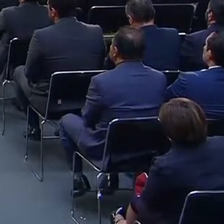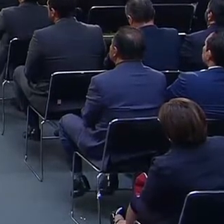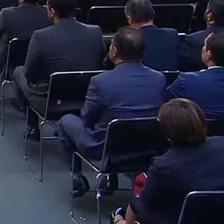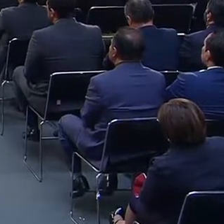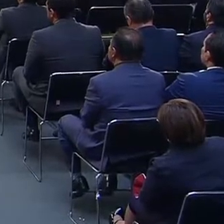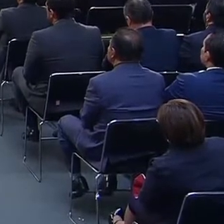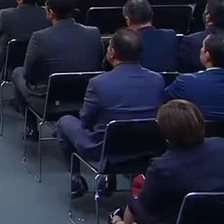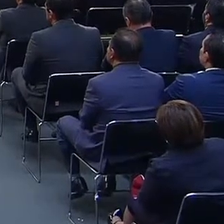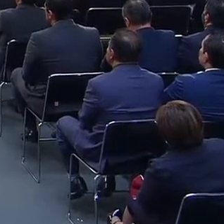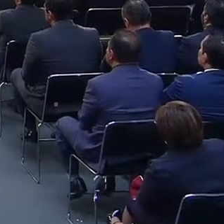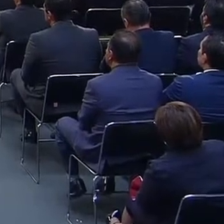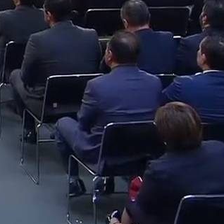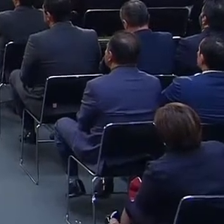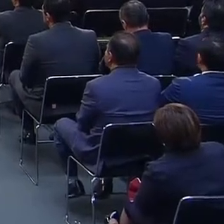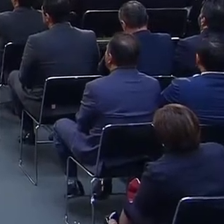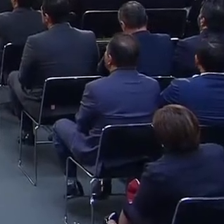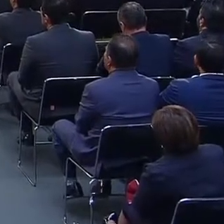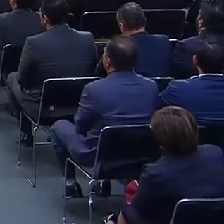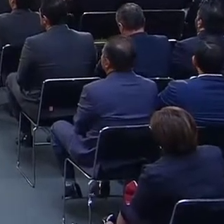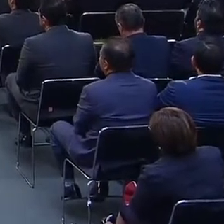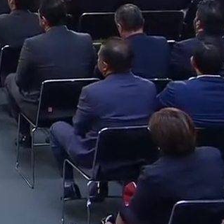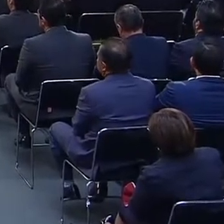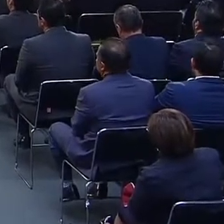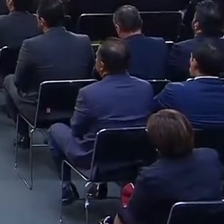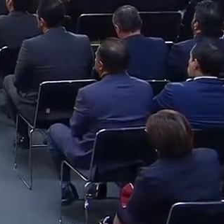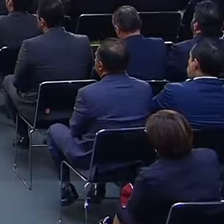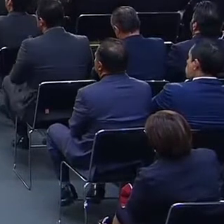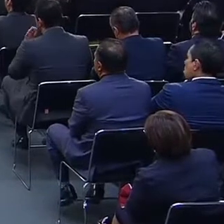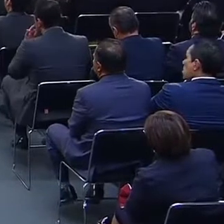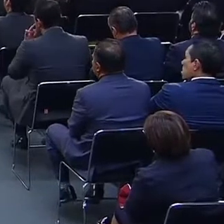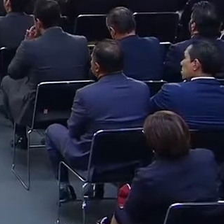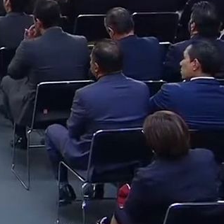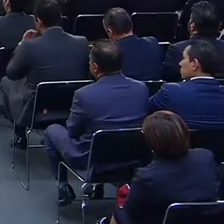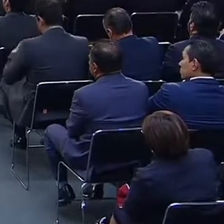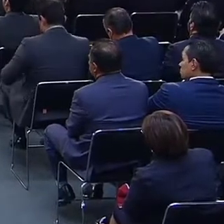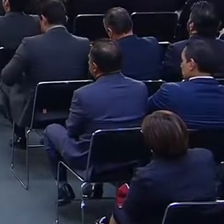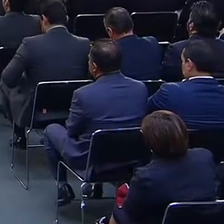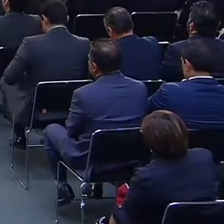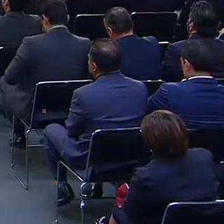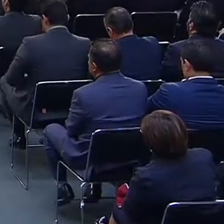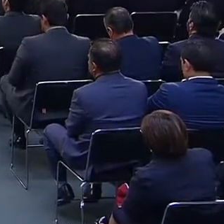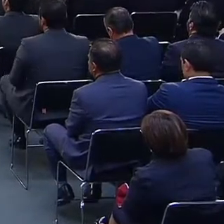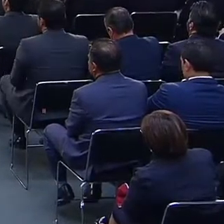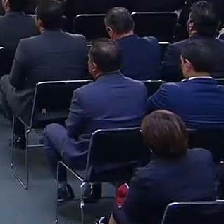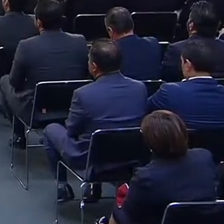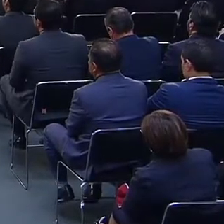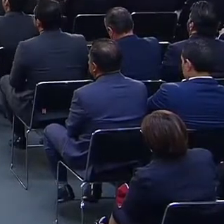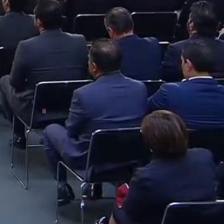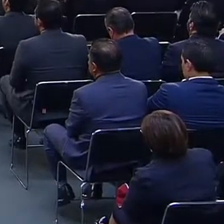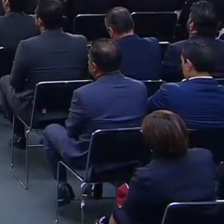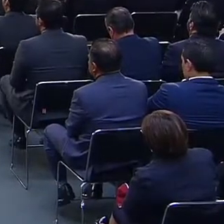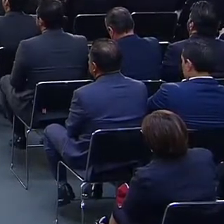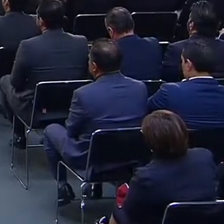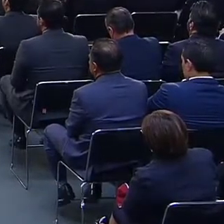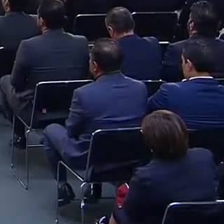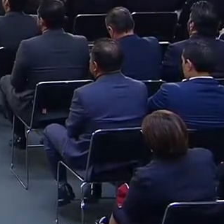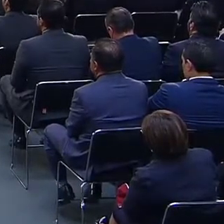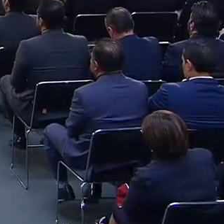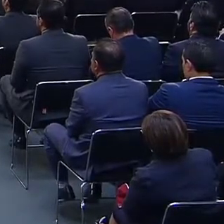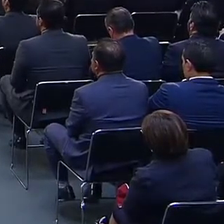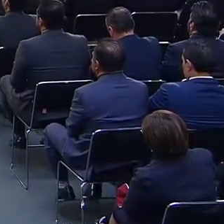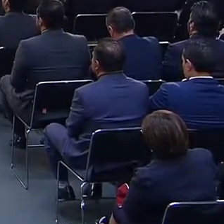van a transformar y van a tener efectos multiplicadores para el bienestar y el desarrollo de